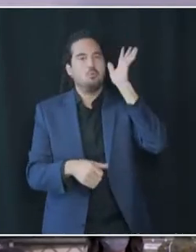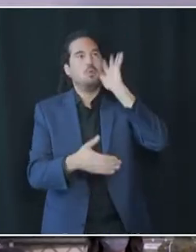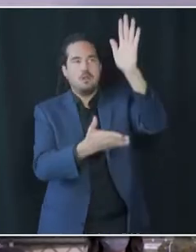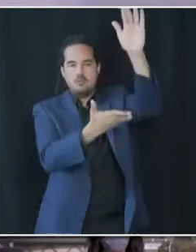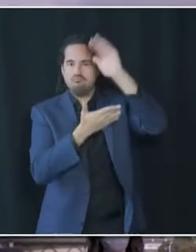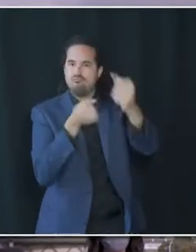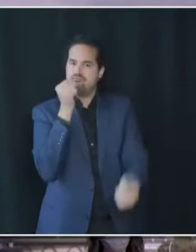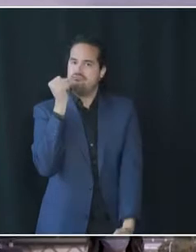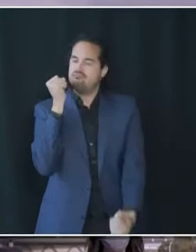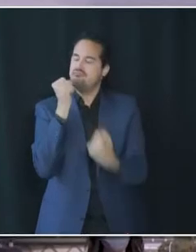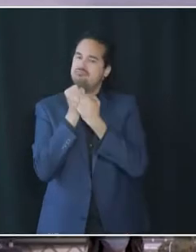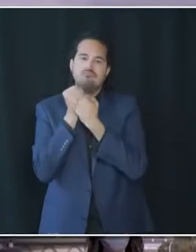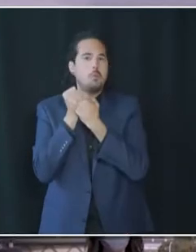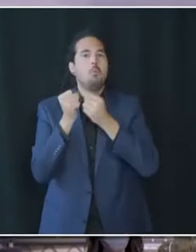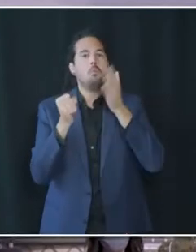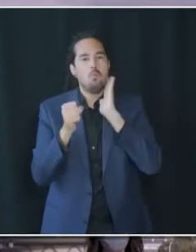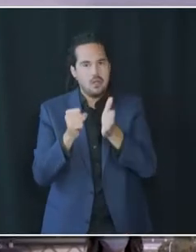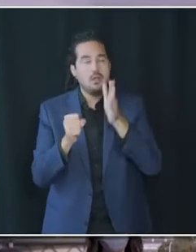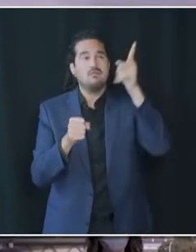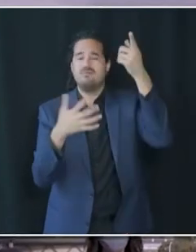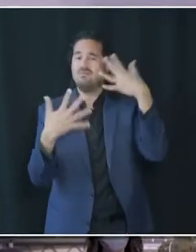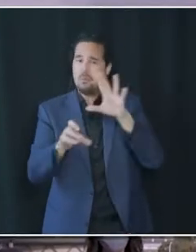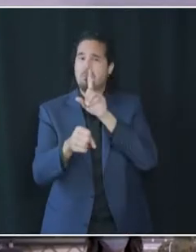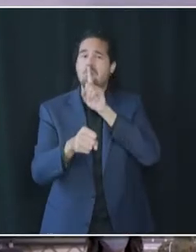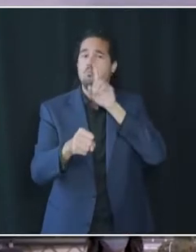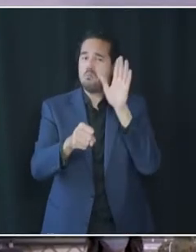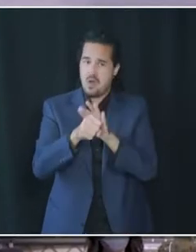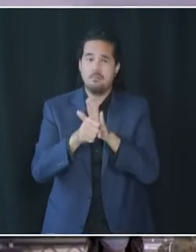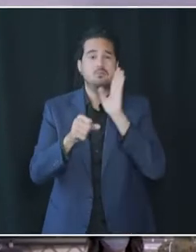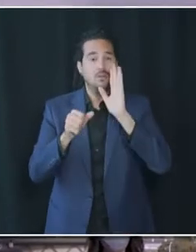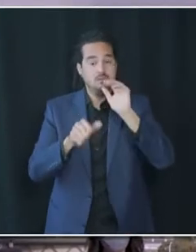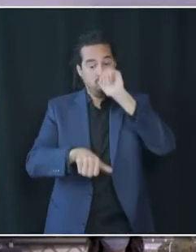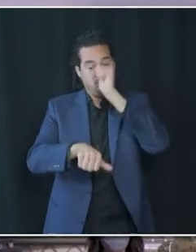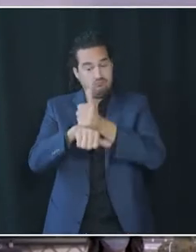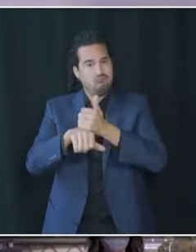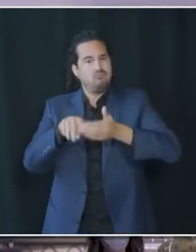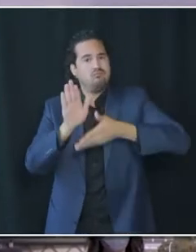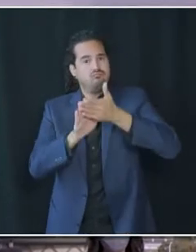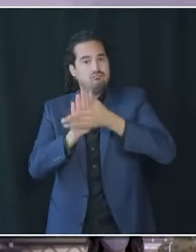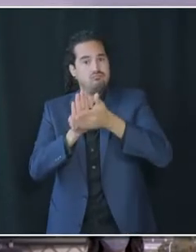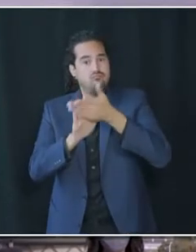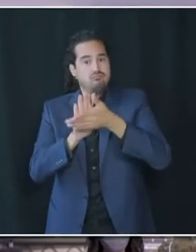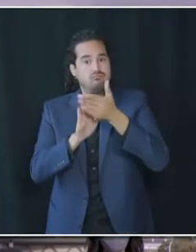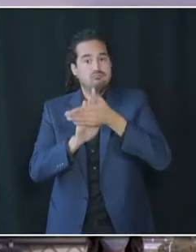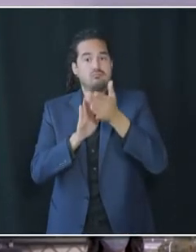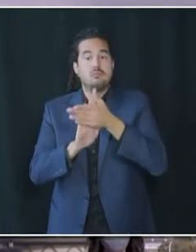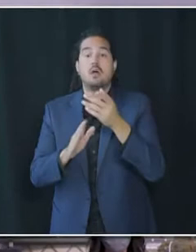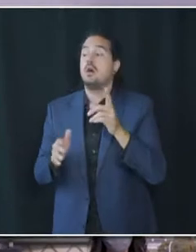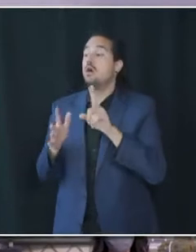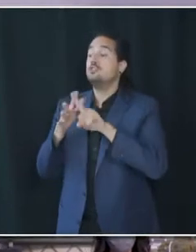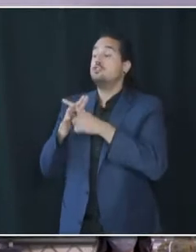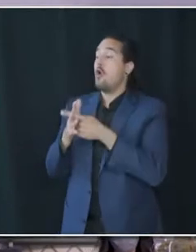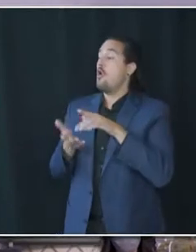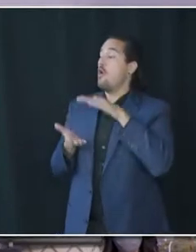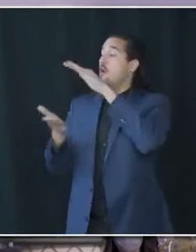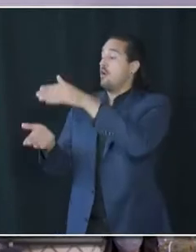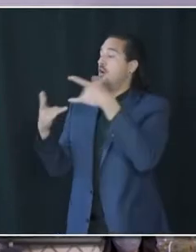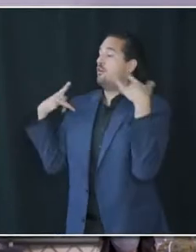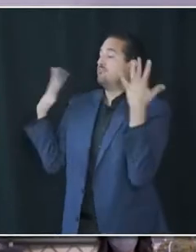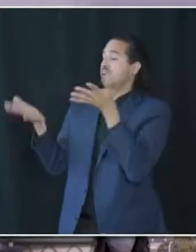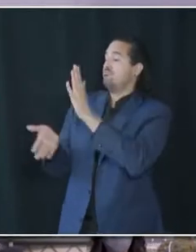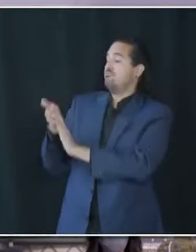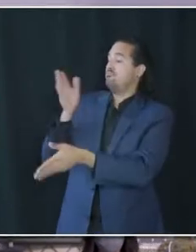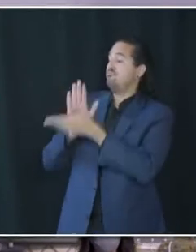junto con el apoyo que han prometido no solo episódicamente no sólo para el inicio de este sitio sino